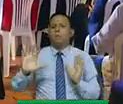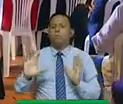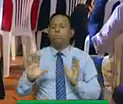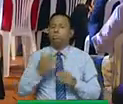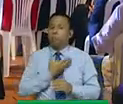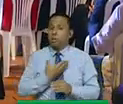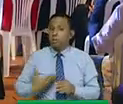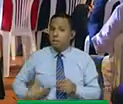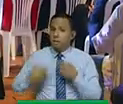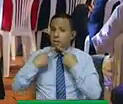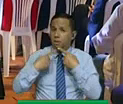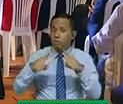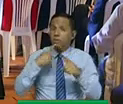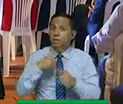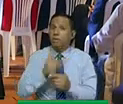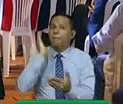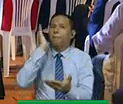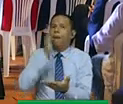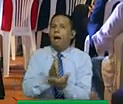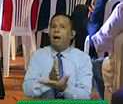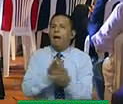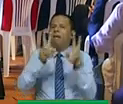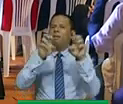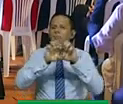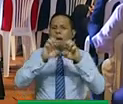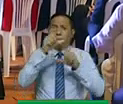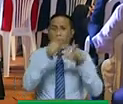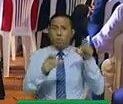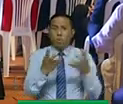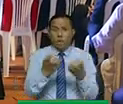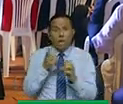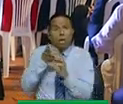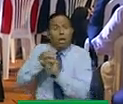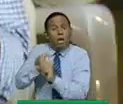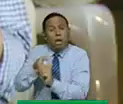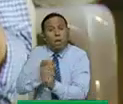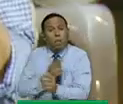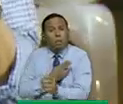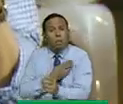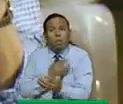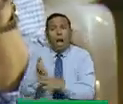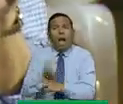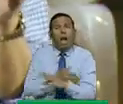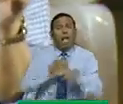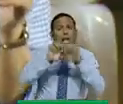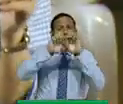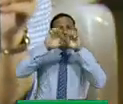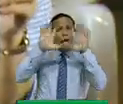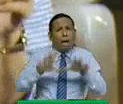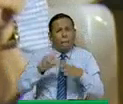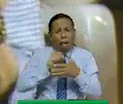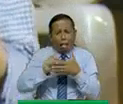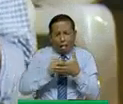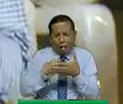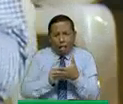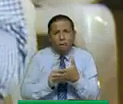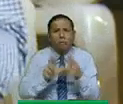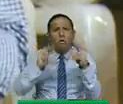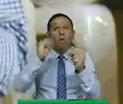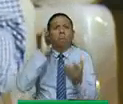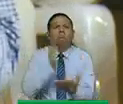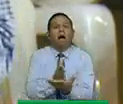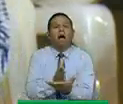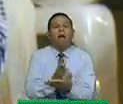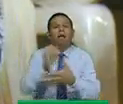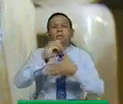se eliminará el examen SENESID. Se acabó el examen de la SENESID. No más el